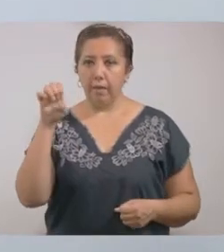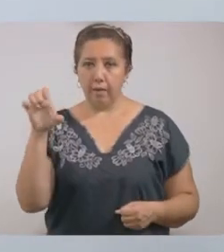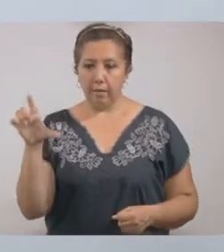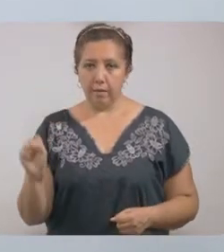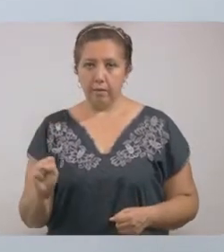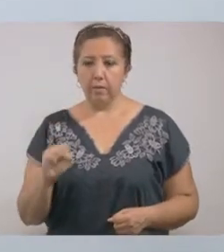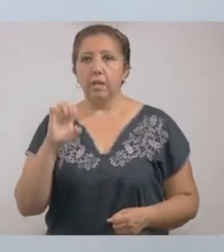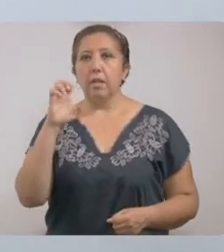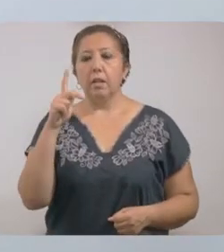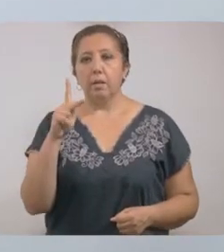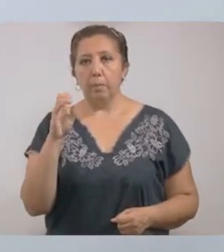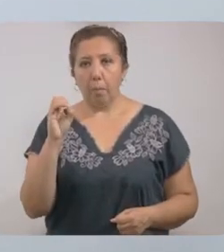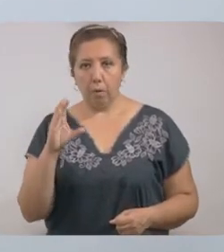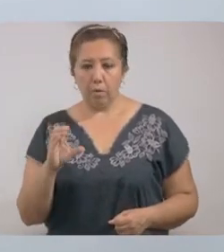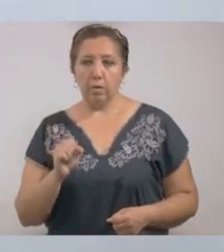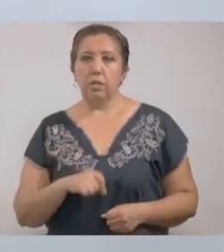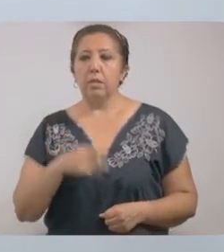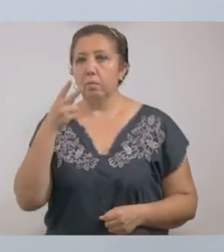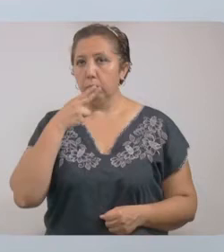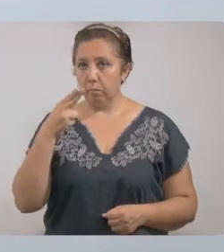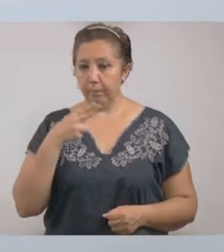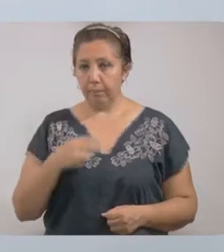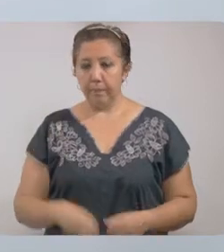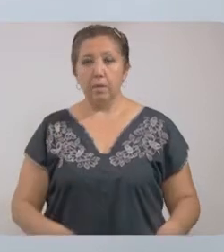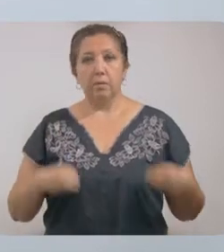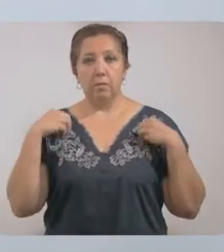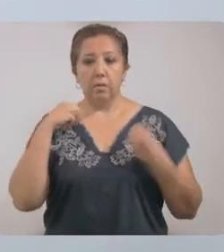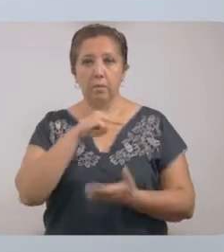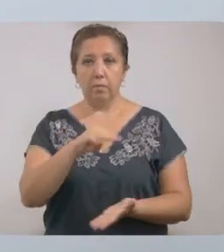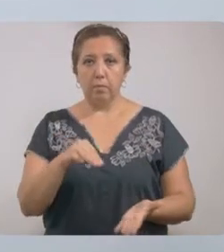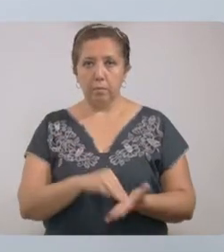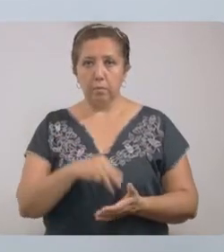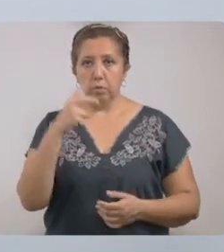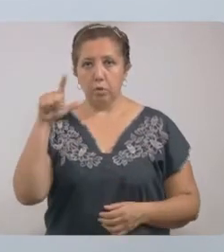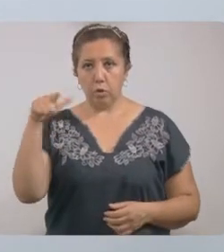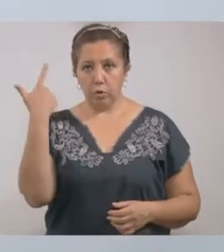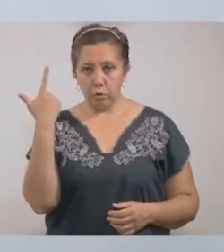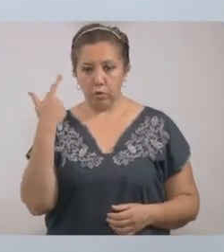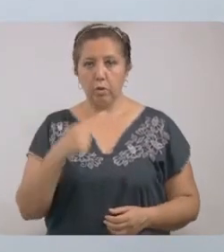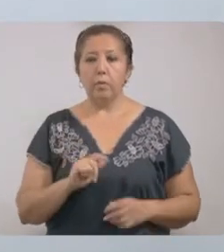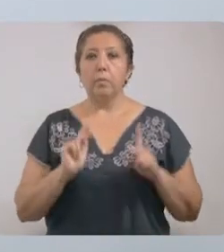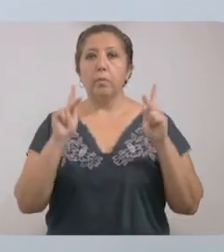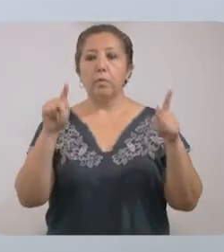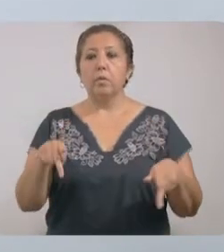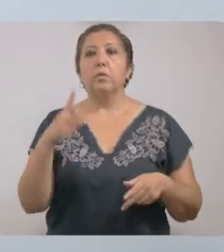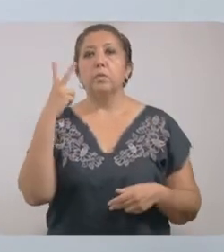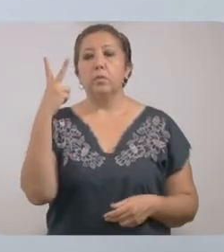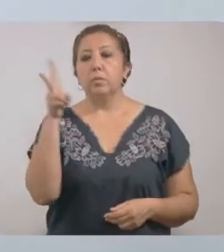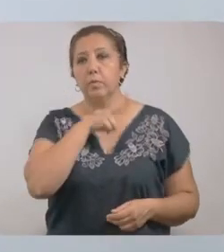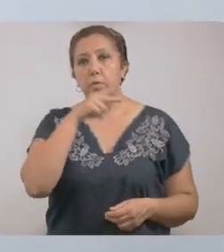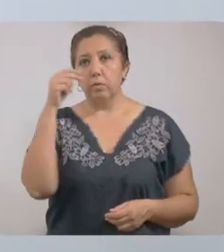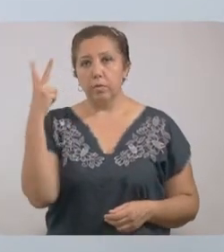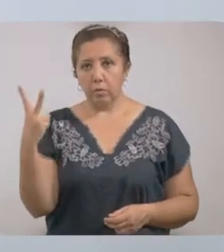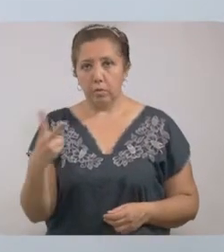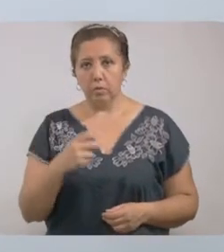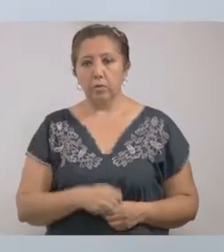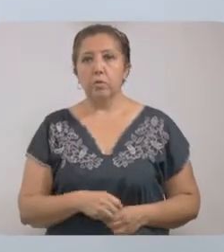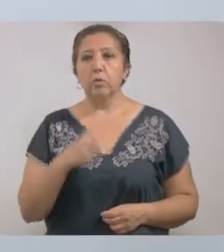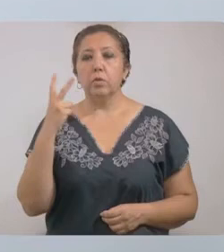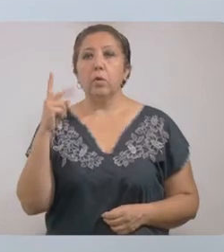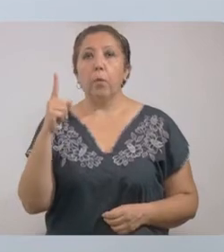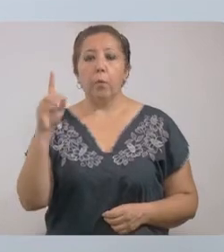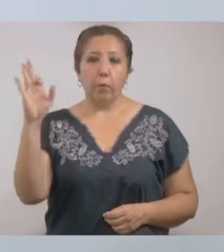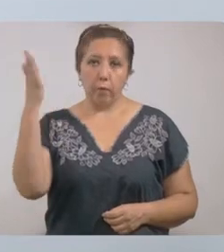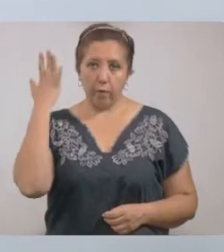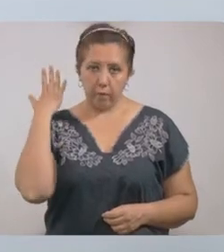crónica, EPOC y tabaquismo. Residían en Mérida, 12, en Progreso 2, en Valladolid 2, 2